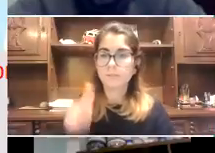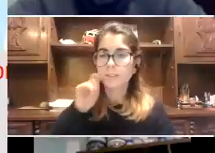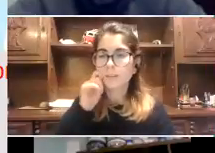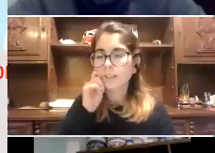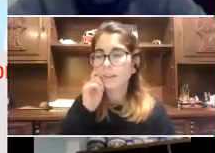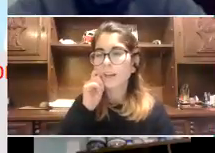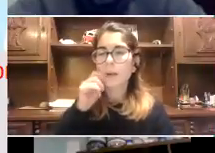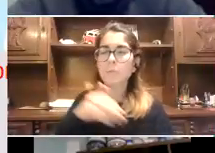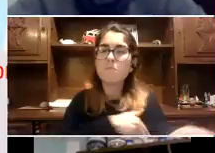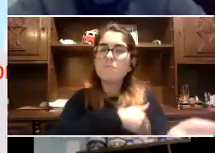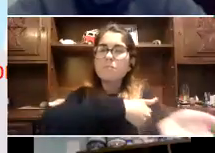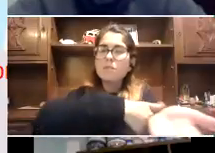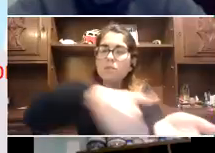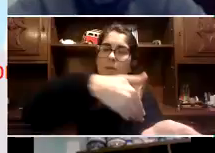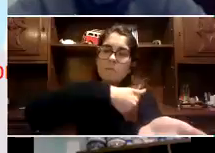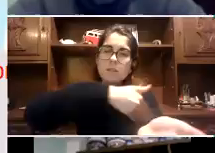átomos.